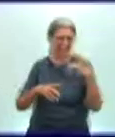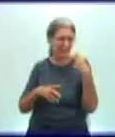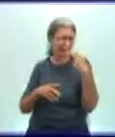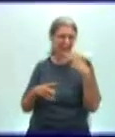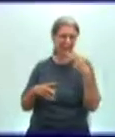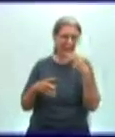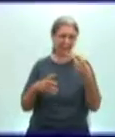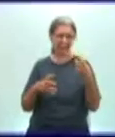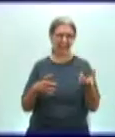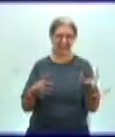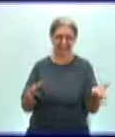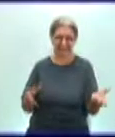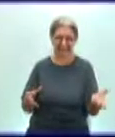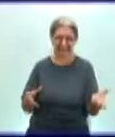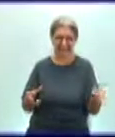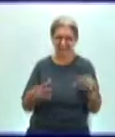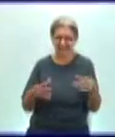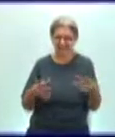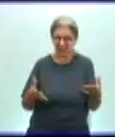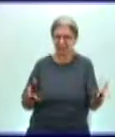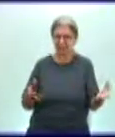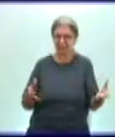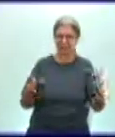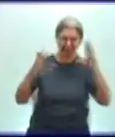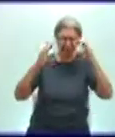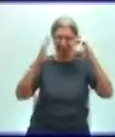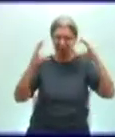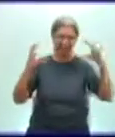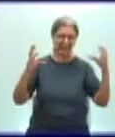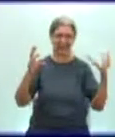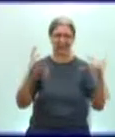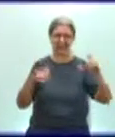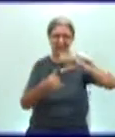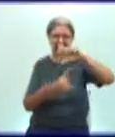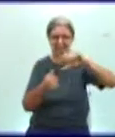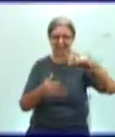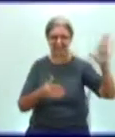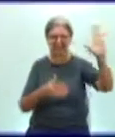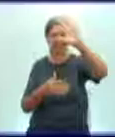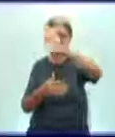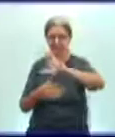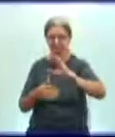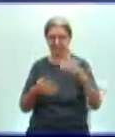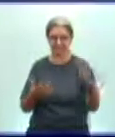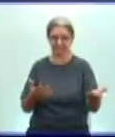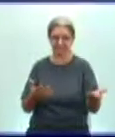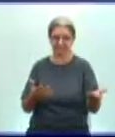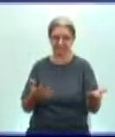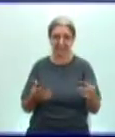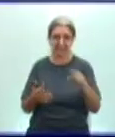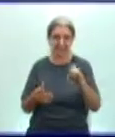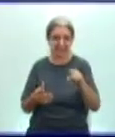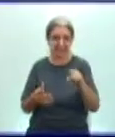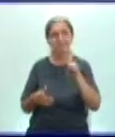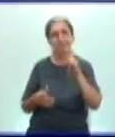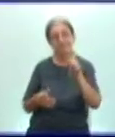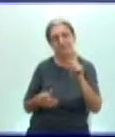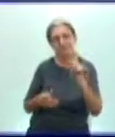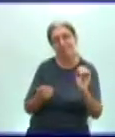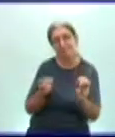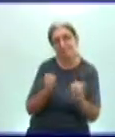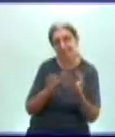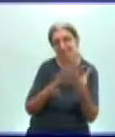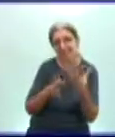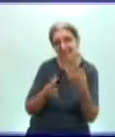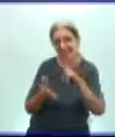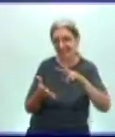tan encáncaranublado el cielo del Caribe, de todos los países del Caribe? Eso es algo que usted debe descubrir con